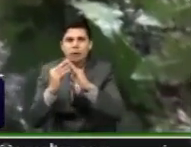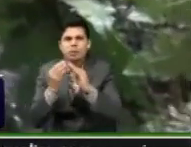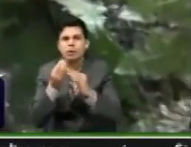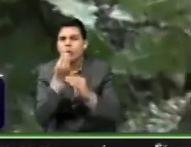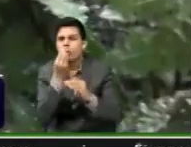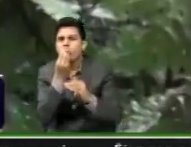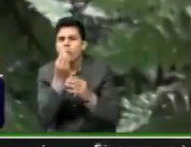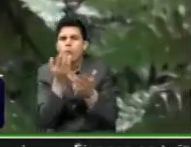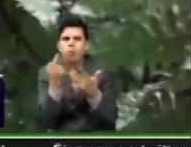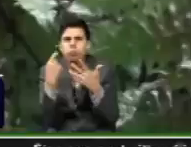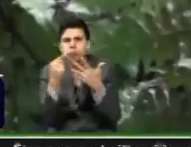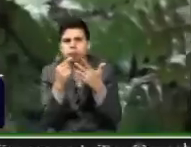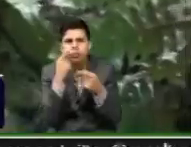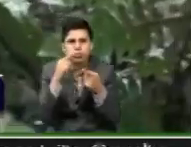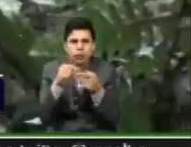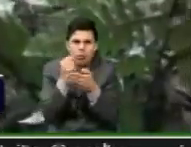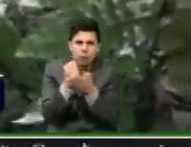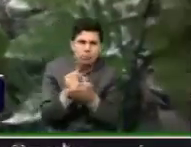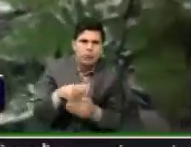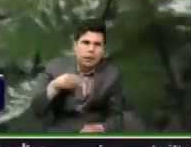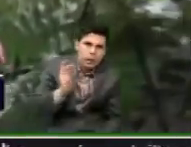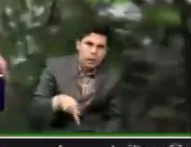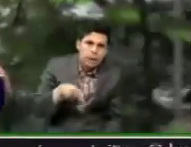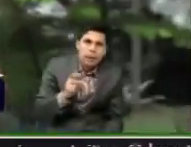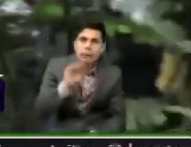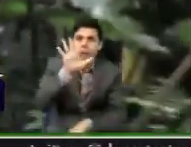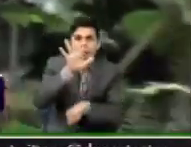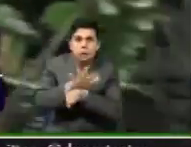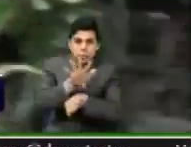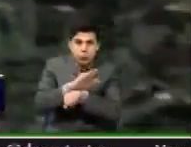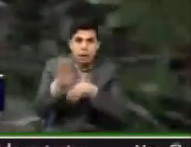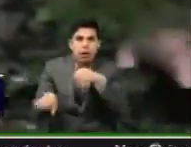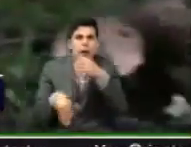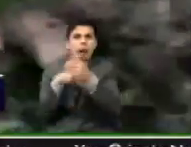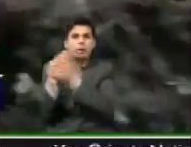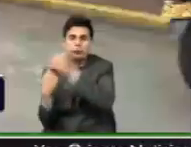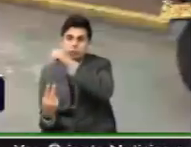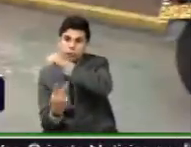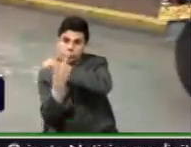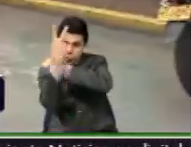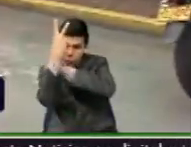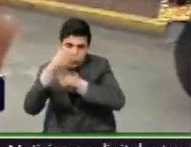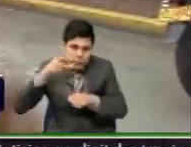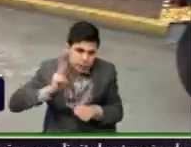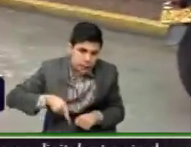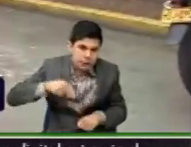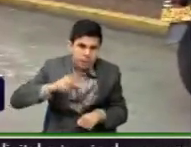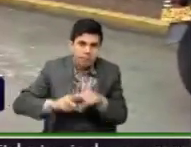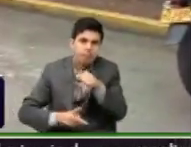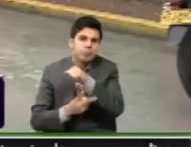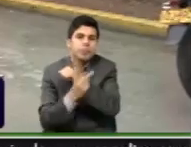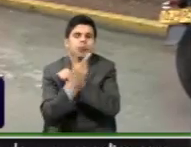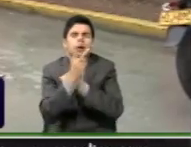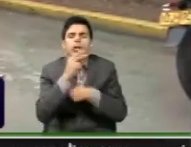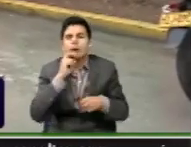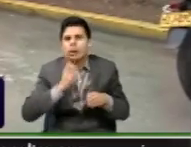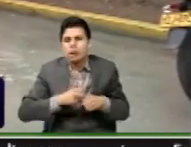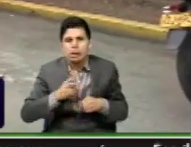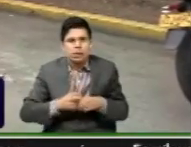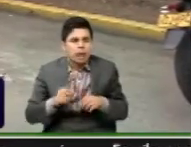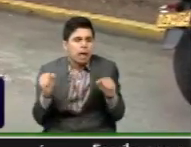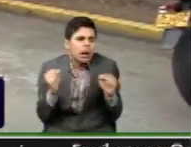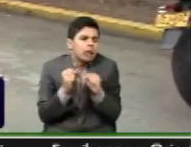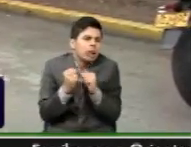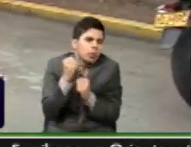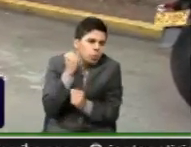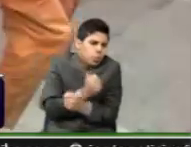caserío para poder subsistir. Estuvimos caminando acá desde las 5 de la tarde hasta las 2 de la mañana. Por esa zona. A las 2 de la mañana ya no pudimos, ya no nos permitía el frío